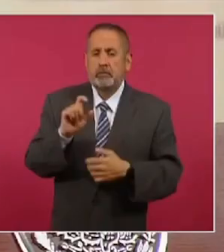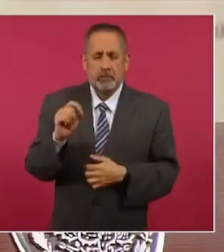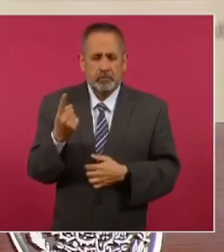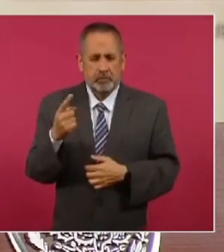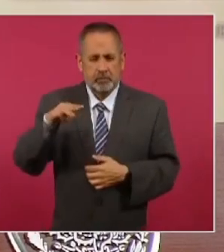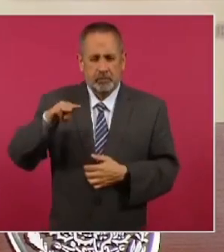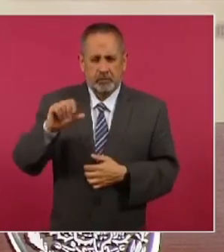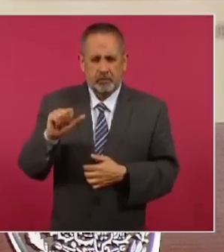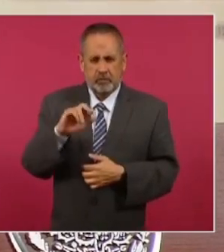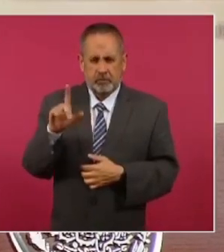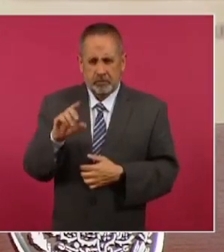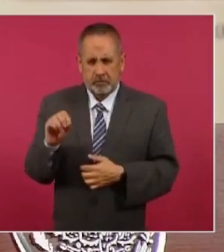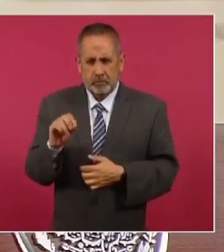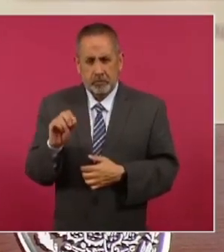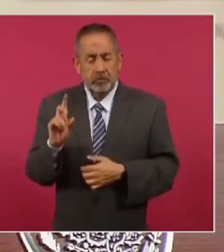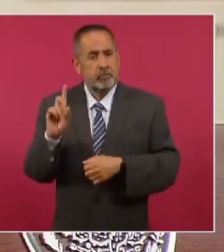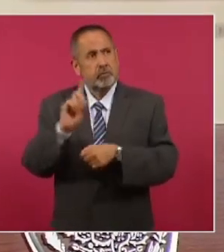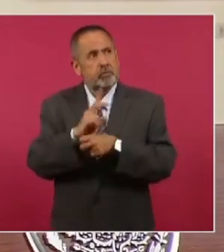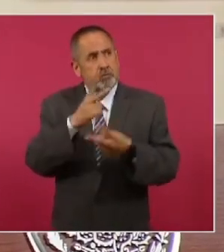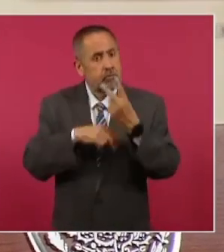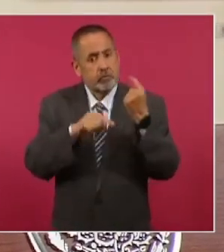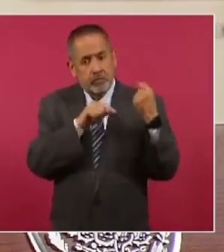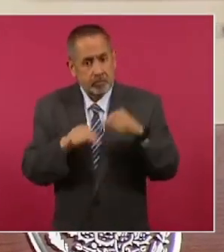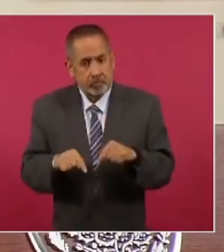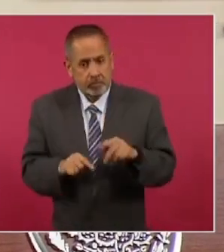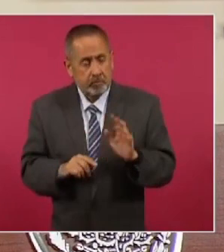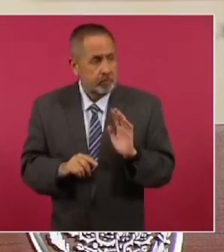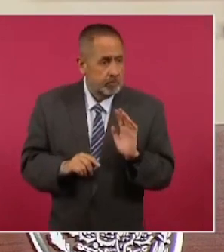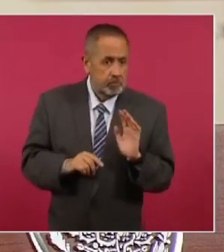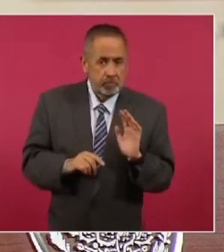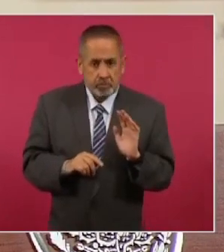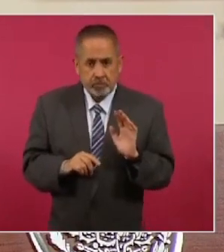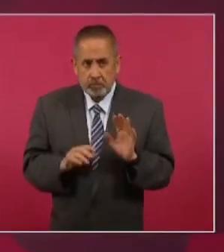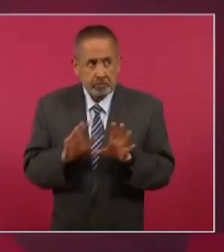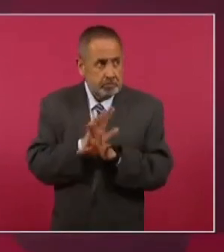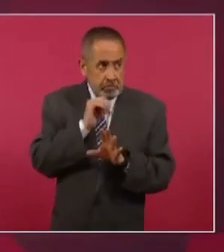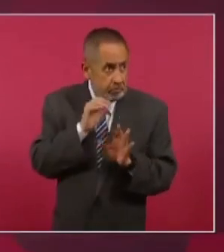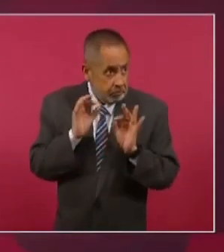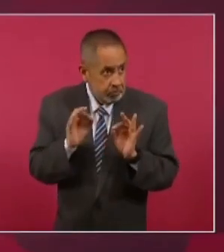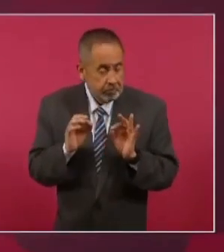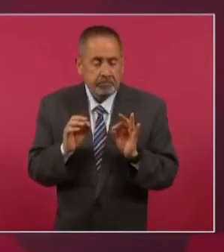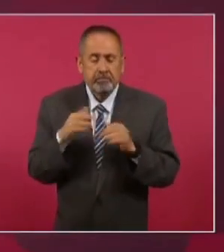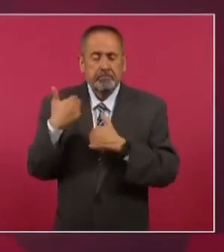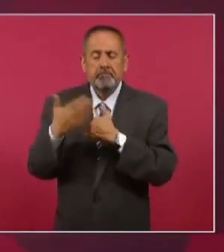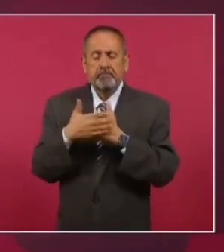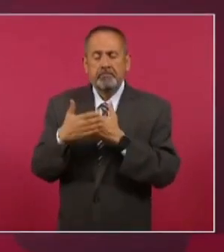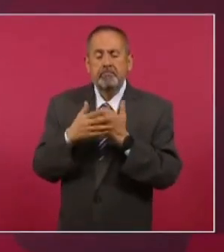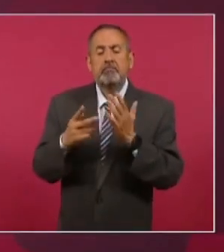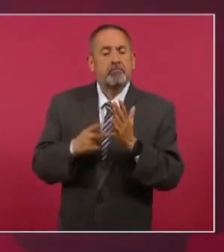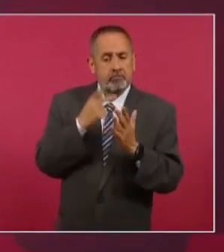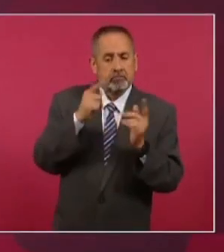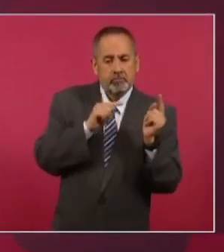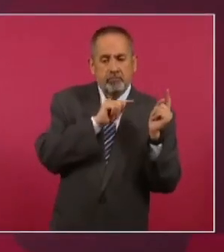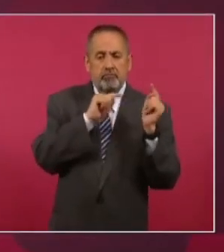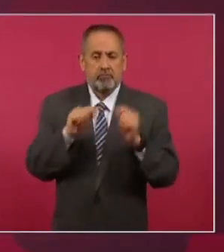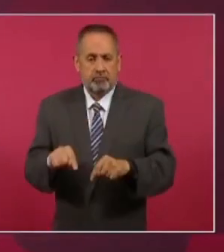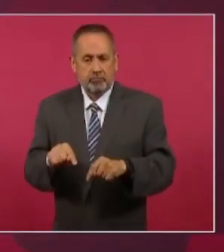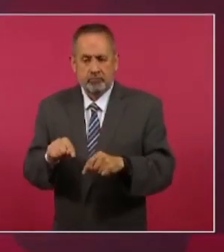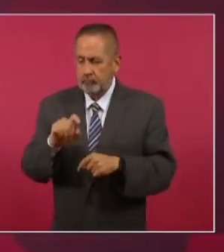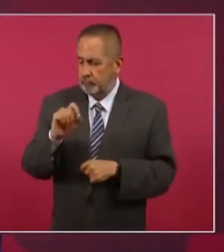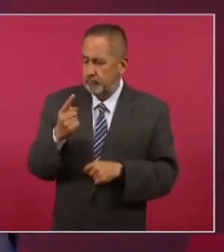marzo si no hay cambios en su agenda